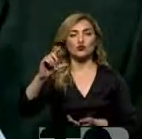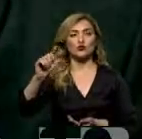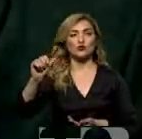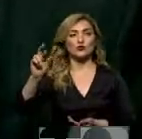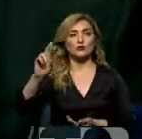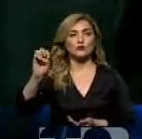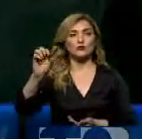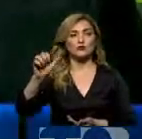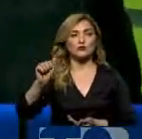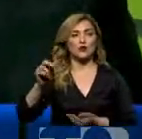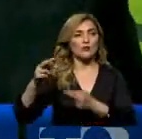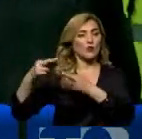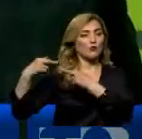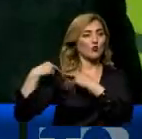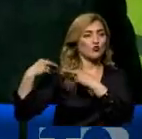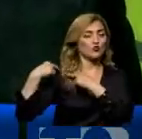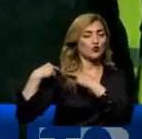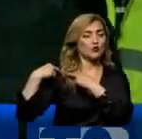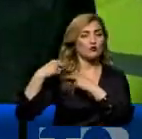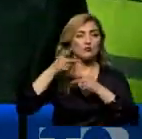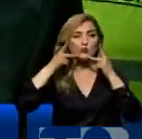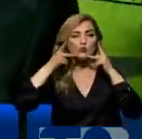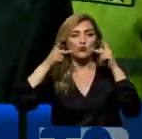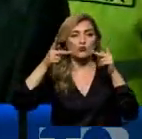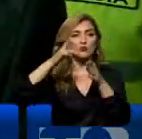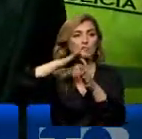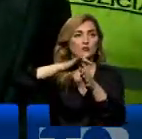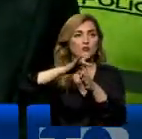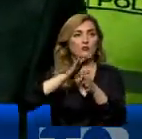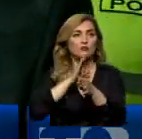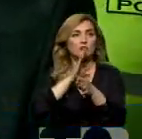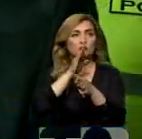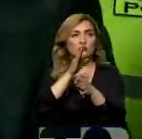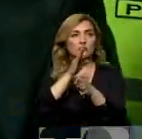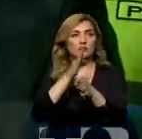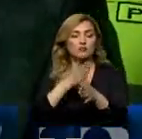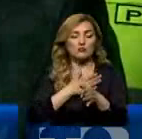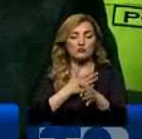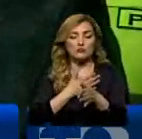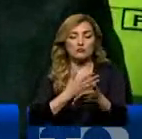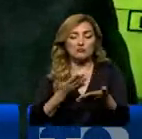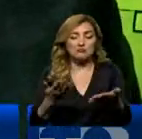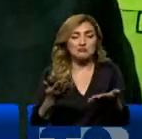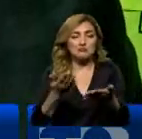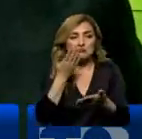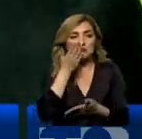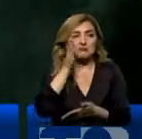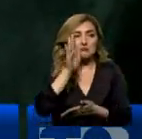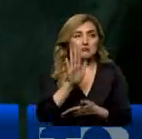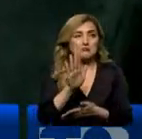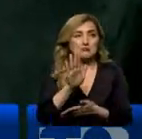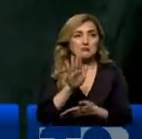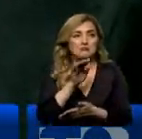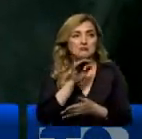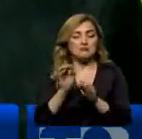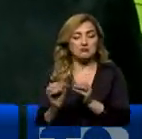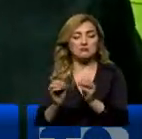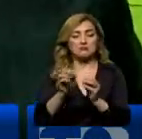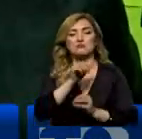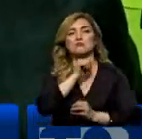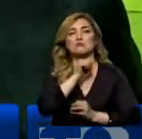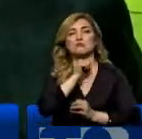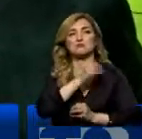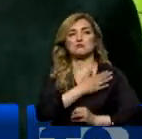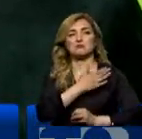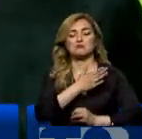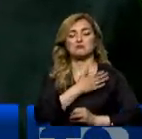Cuando uno asume un cargo público, está expuesto a esta clase de riesgos, más aún en donde estoy. Y estamos enfrentándonos a delincuencia organizada. Confío